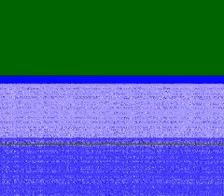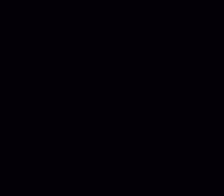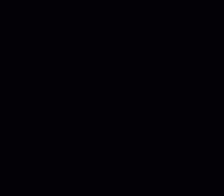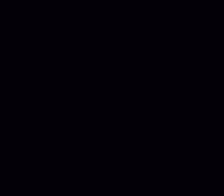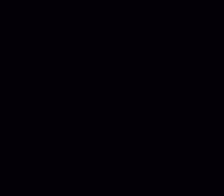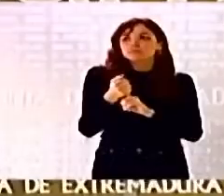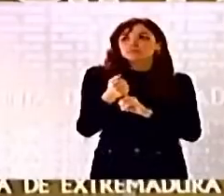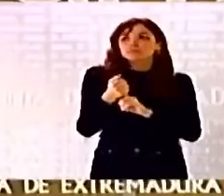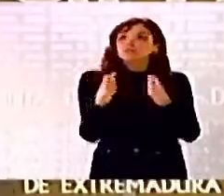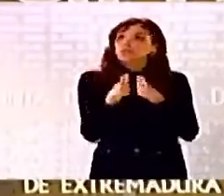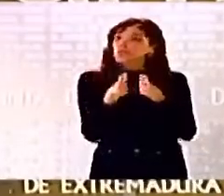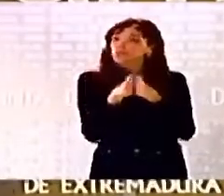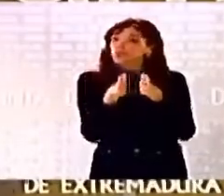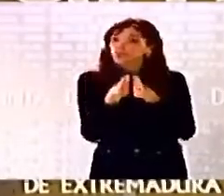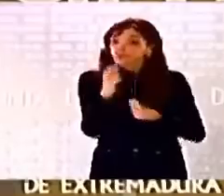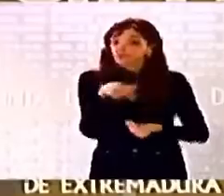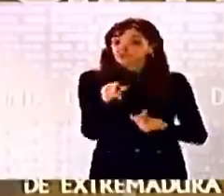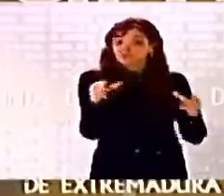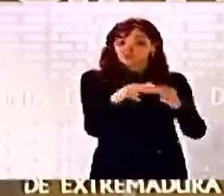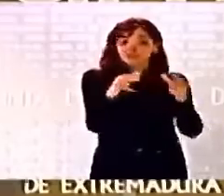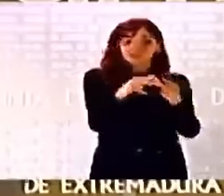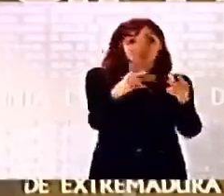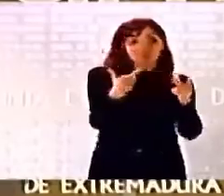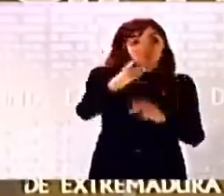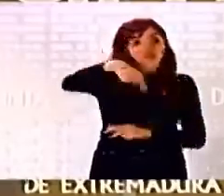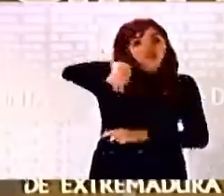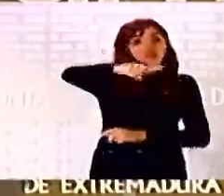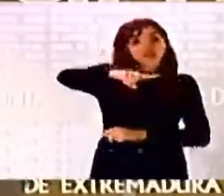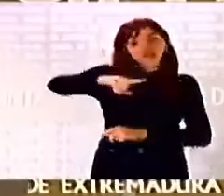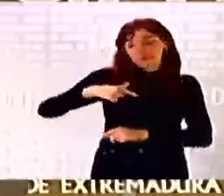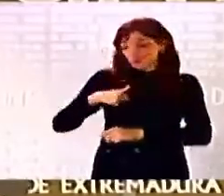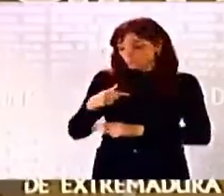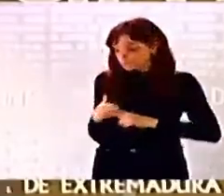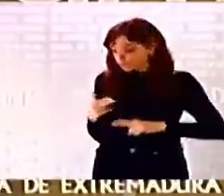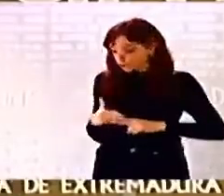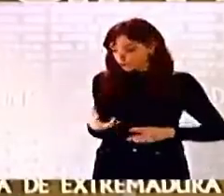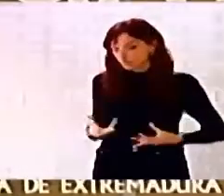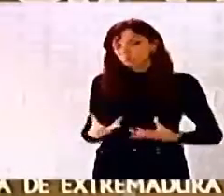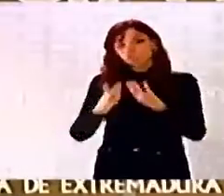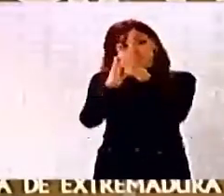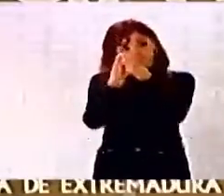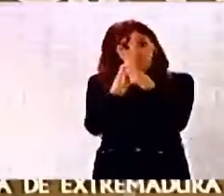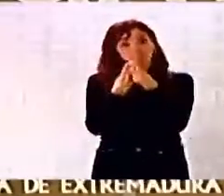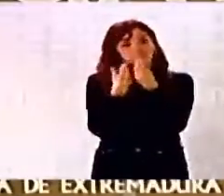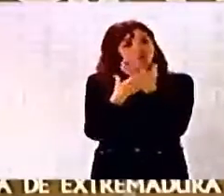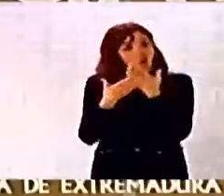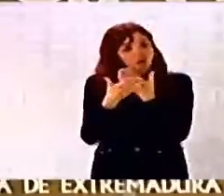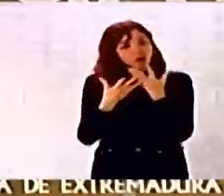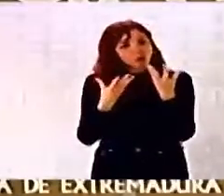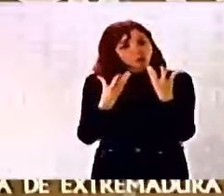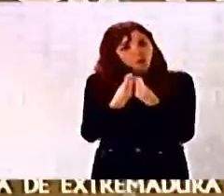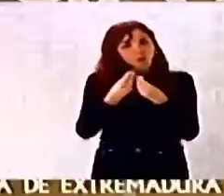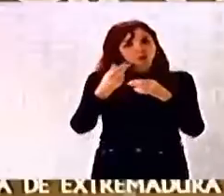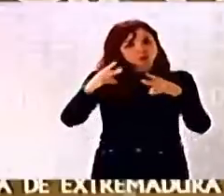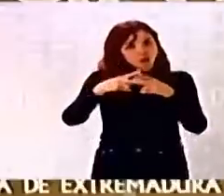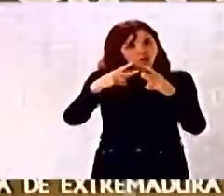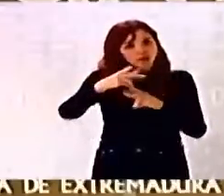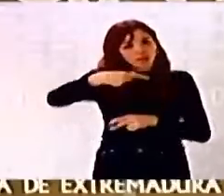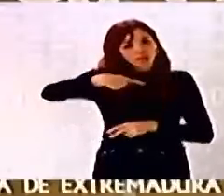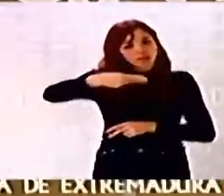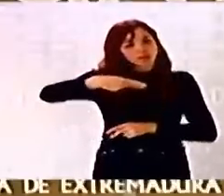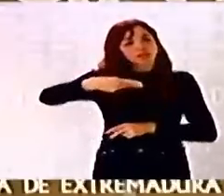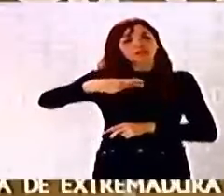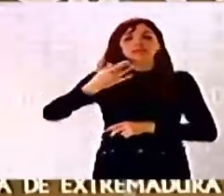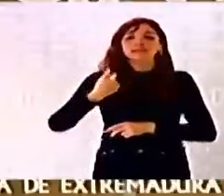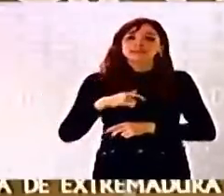que juntos, la sociedad con la política, juntos la sociedad con el Gobierno, estamos siendo